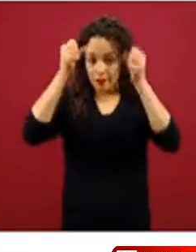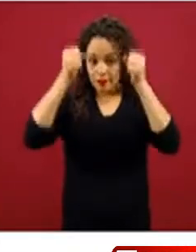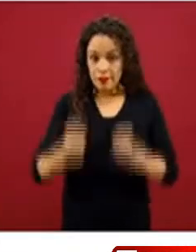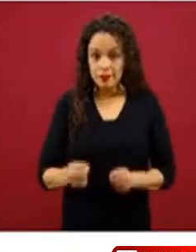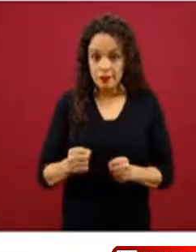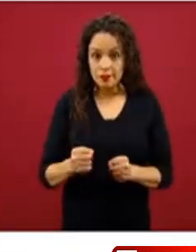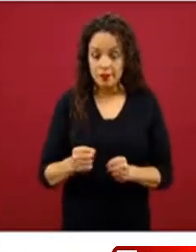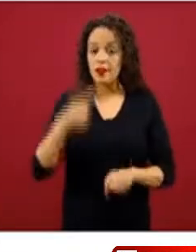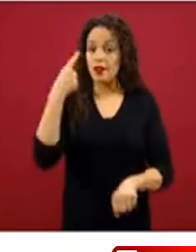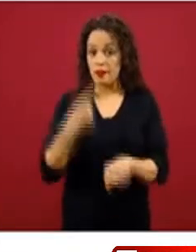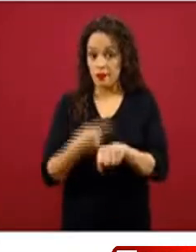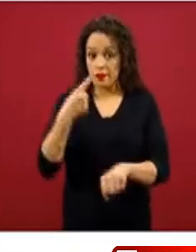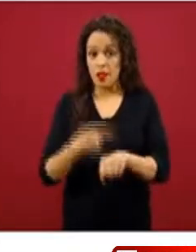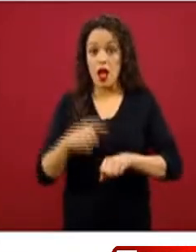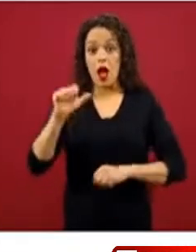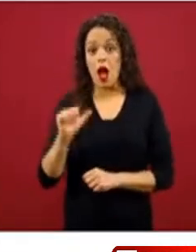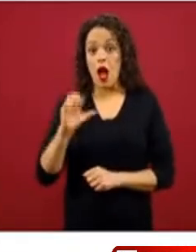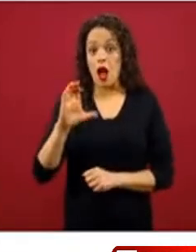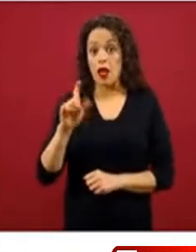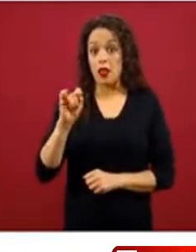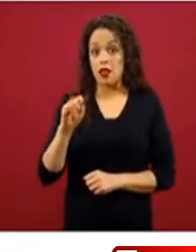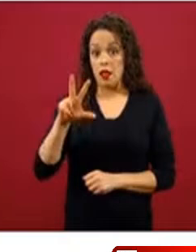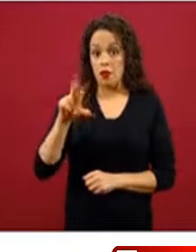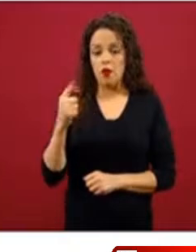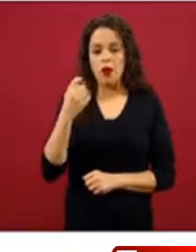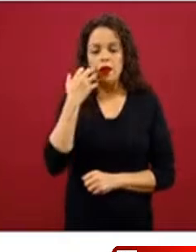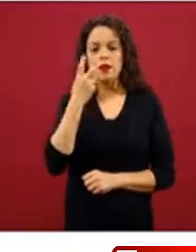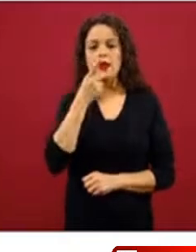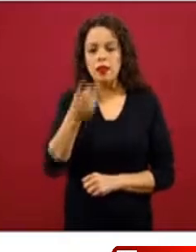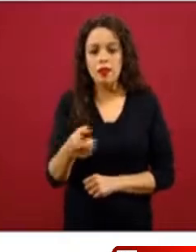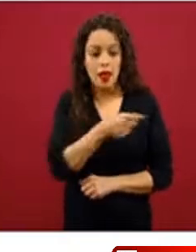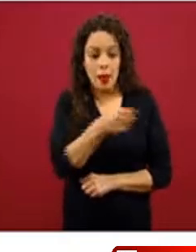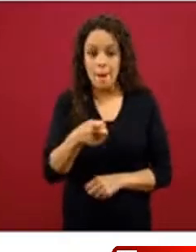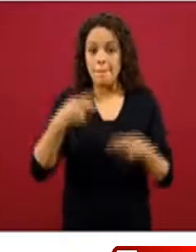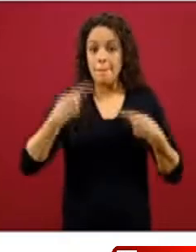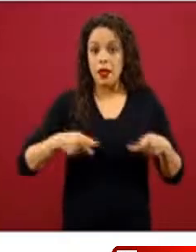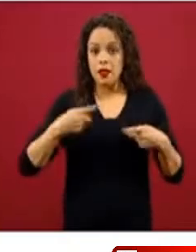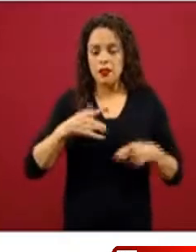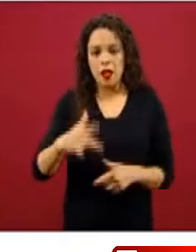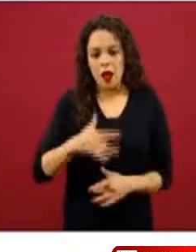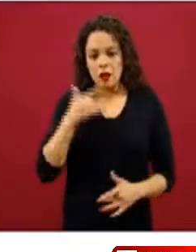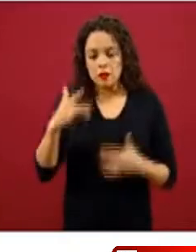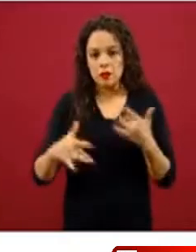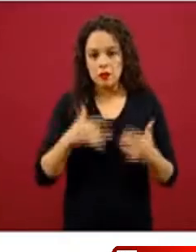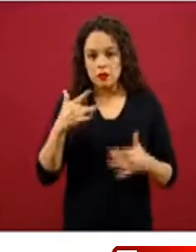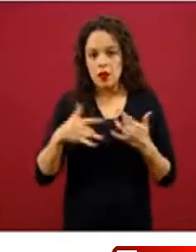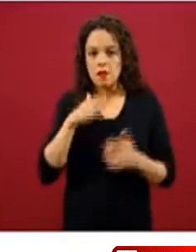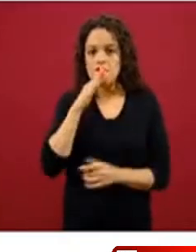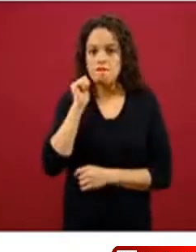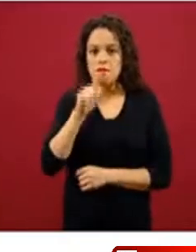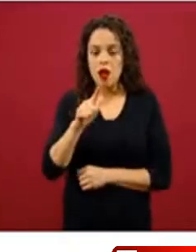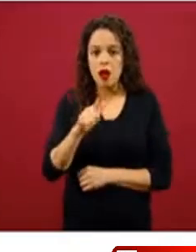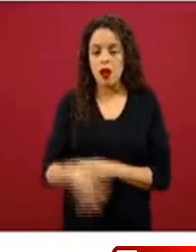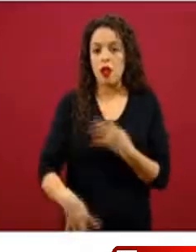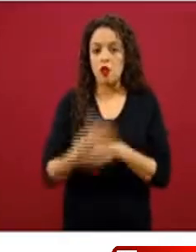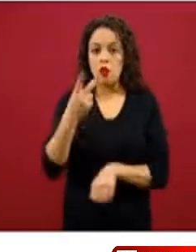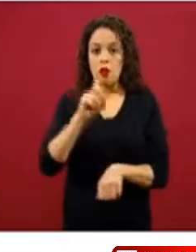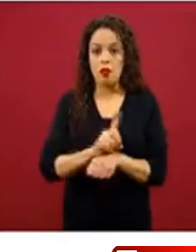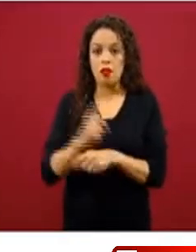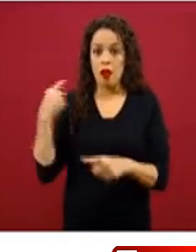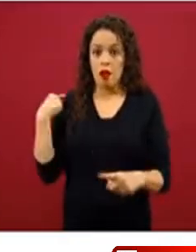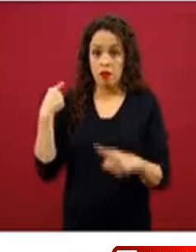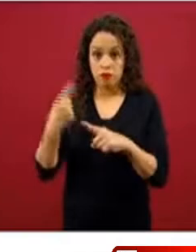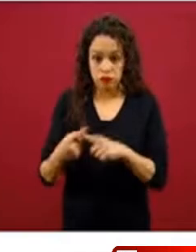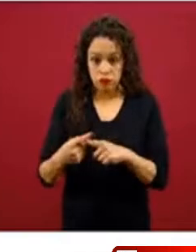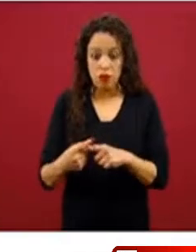confirmados activos, es decir, esas personas que han iniciado con signos y síntomas en los últimos 14 días, de hecho el